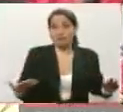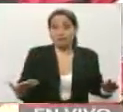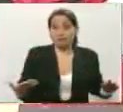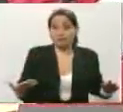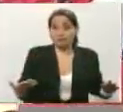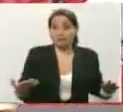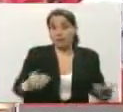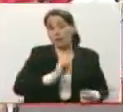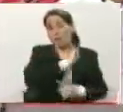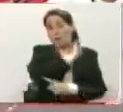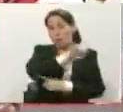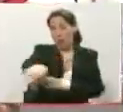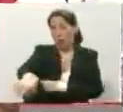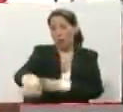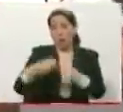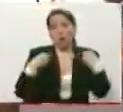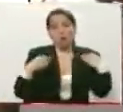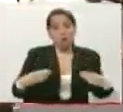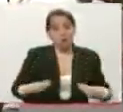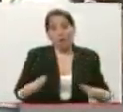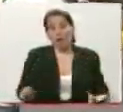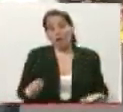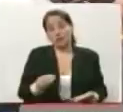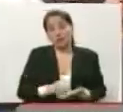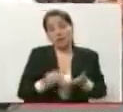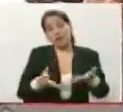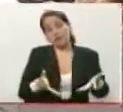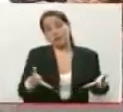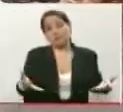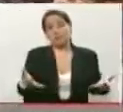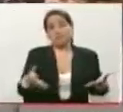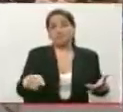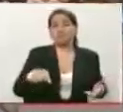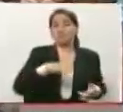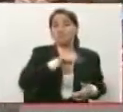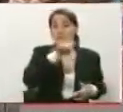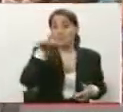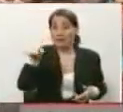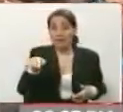Les volvimos a dar una pela moral. Y mientras ellos